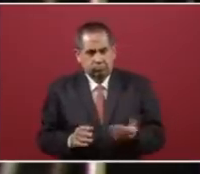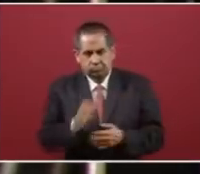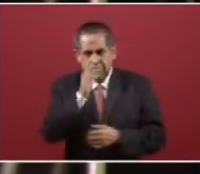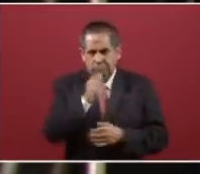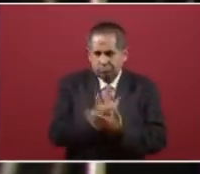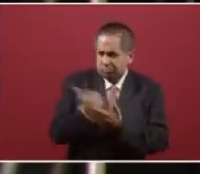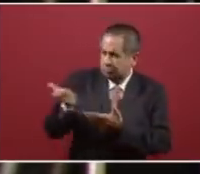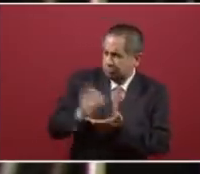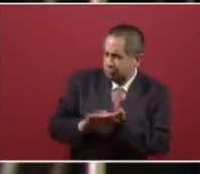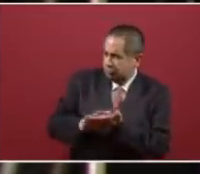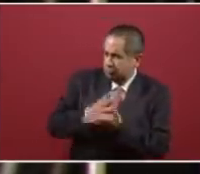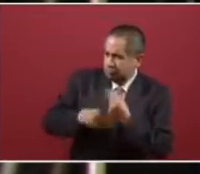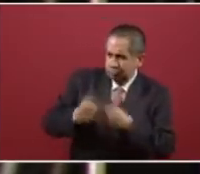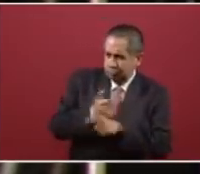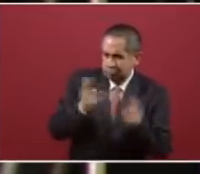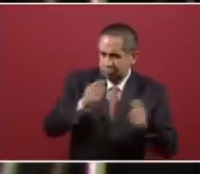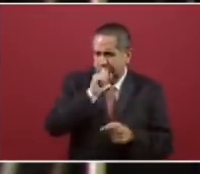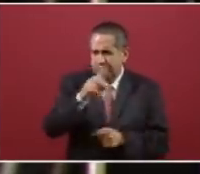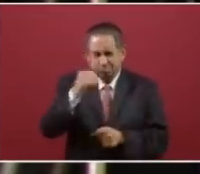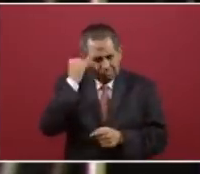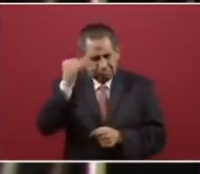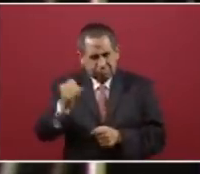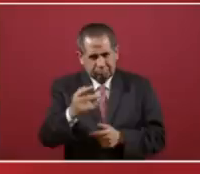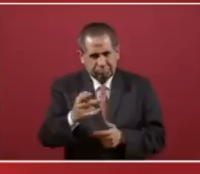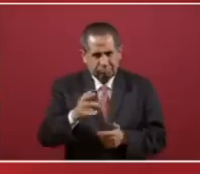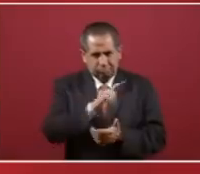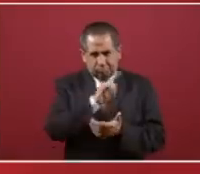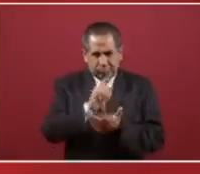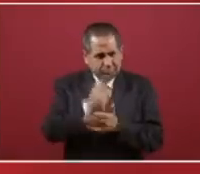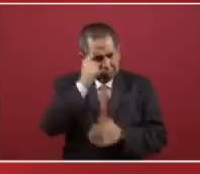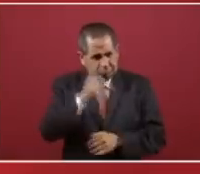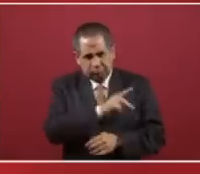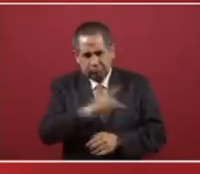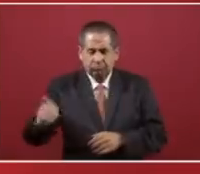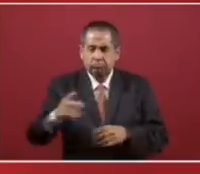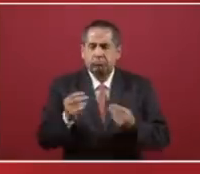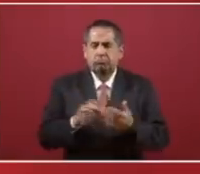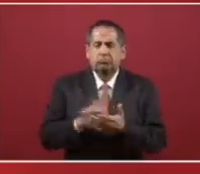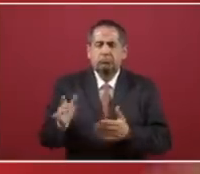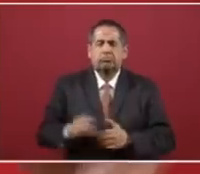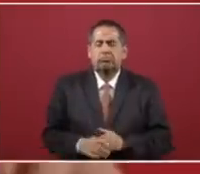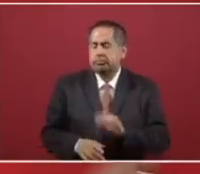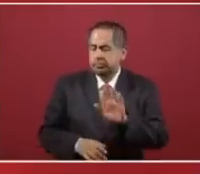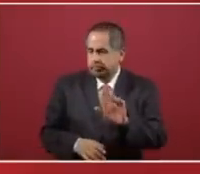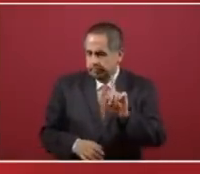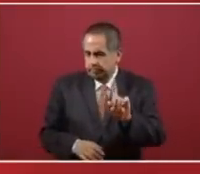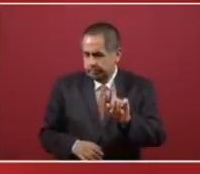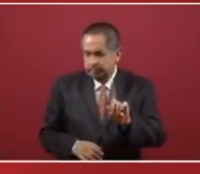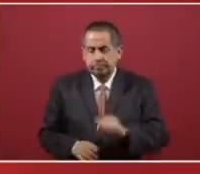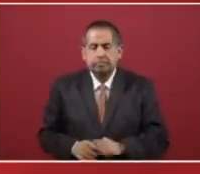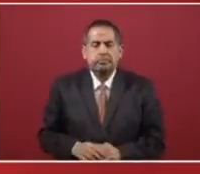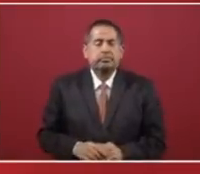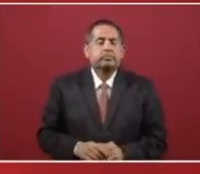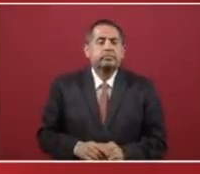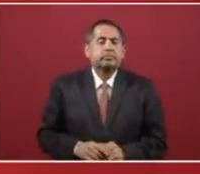a fianza sería este mismo criterio de no aplicar la ley muchísimas gracias primero este